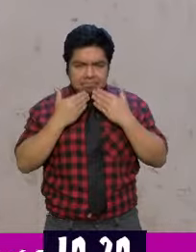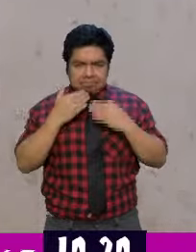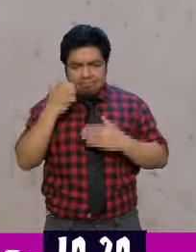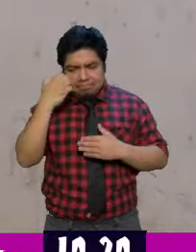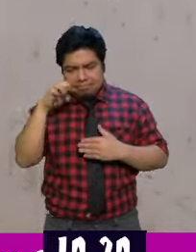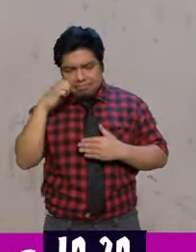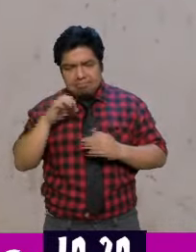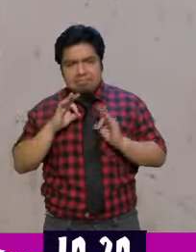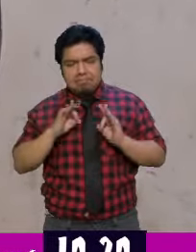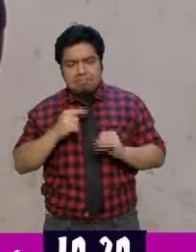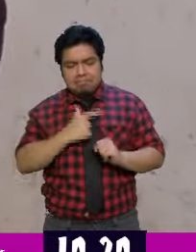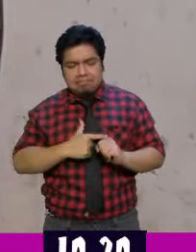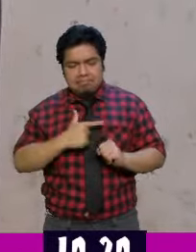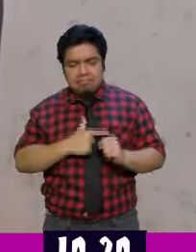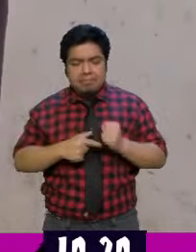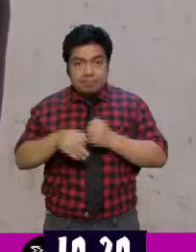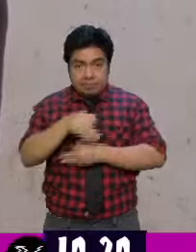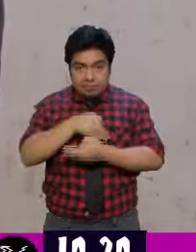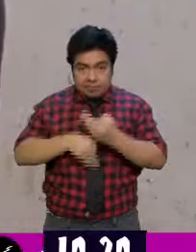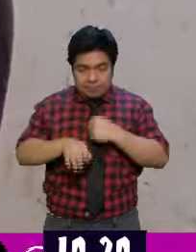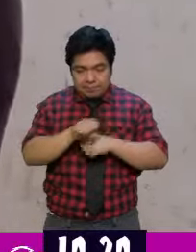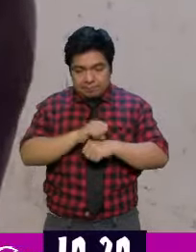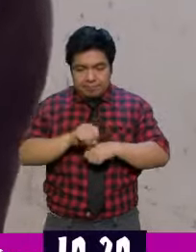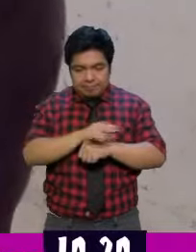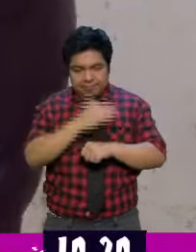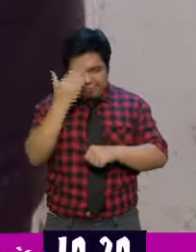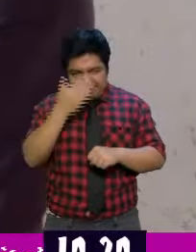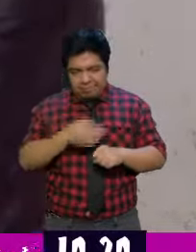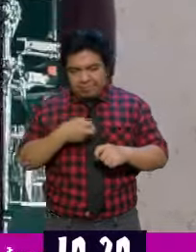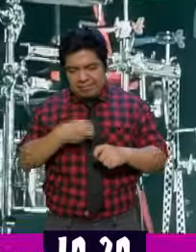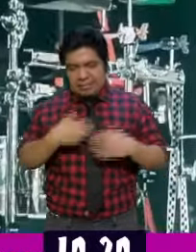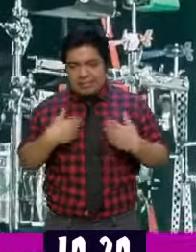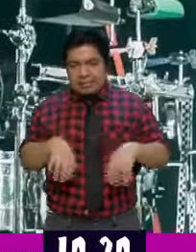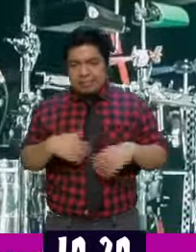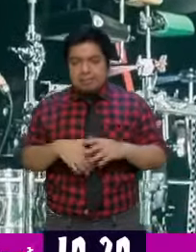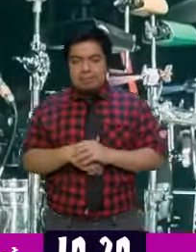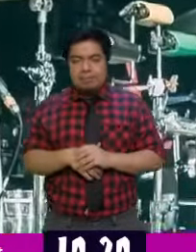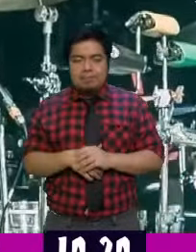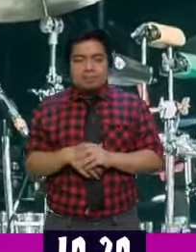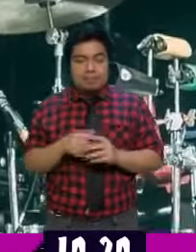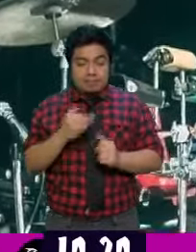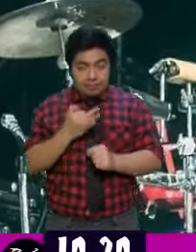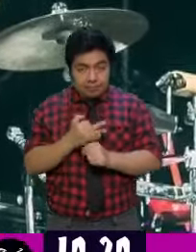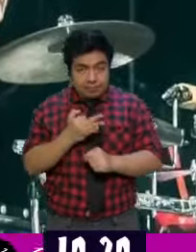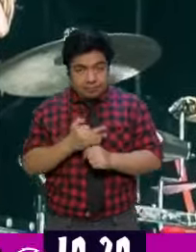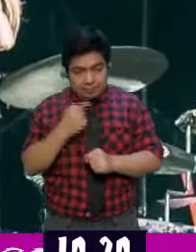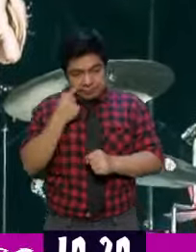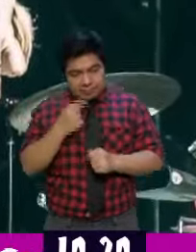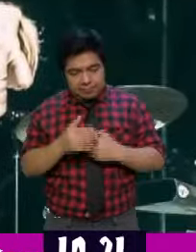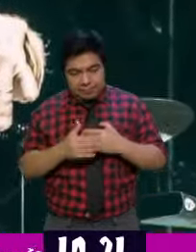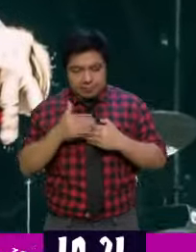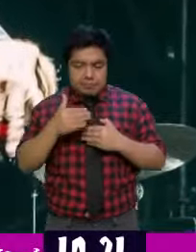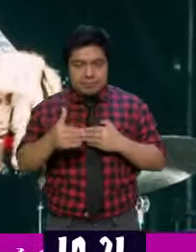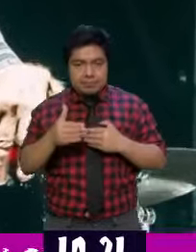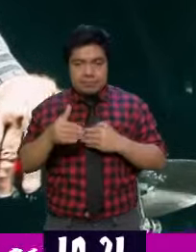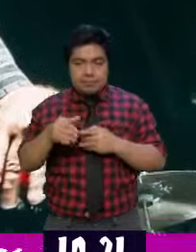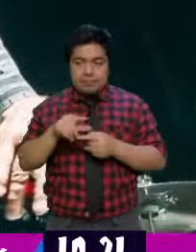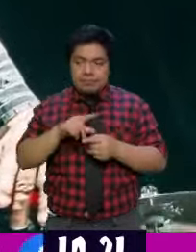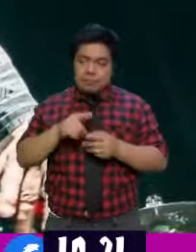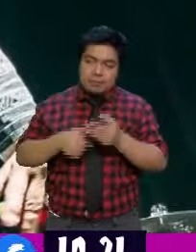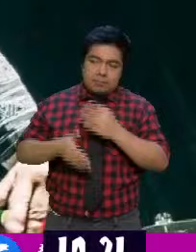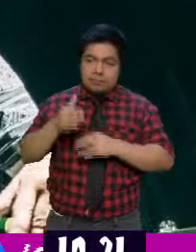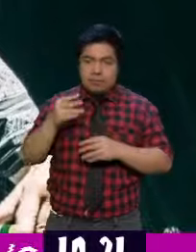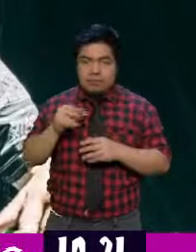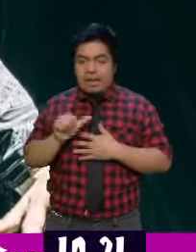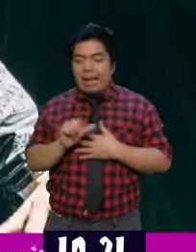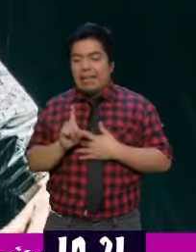fue un buen momento para pasar la pandemia que fue tan dura. Así es, y bueno, entonces esto da pie a una gira ADN